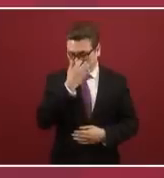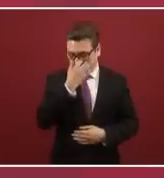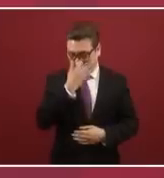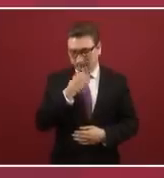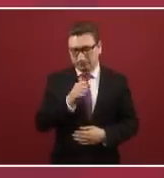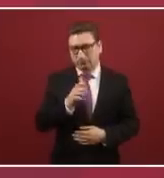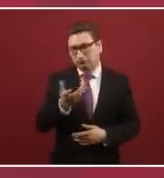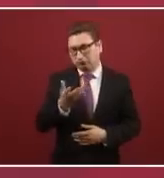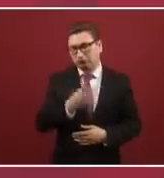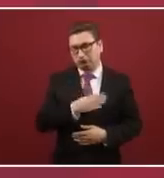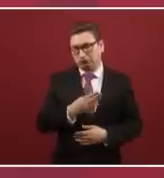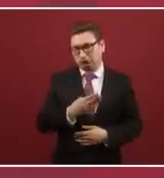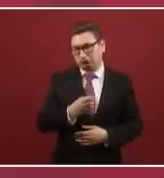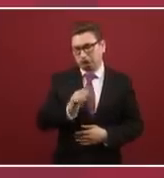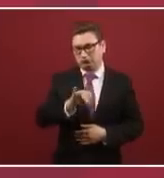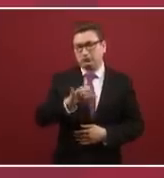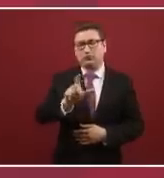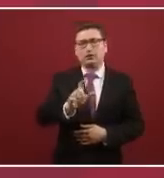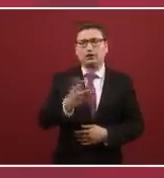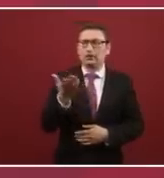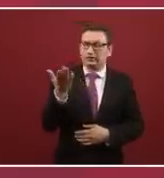crisis,